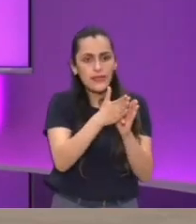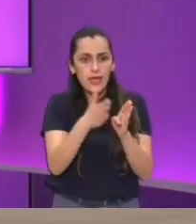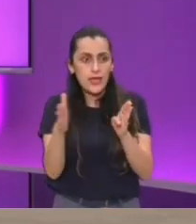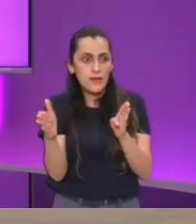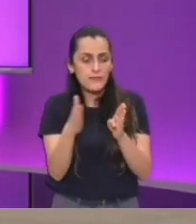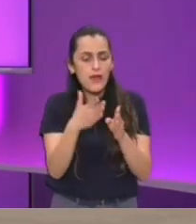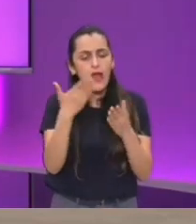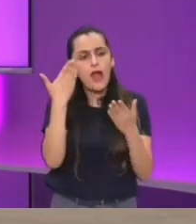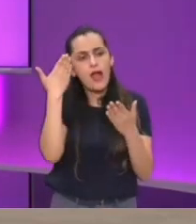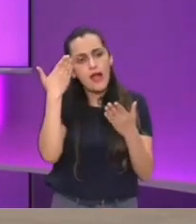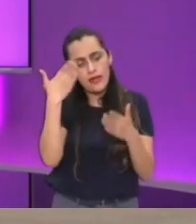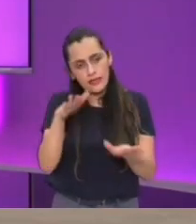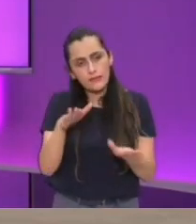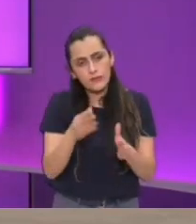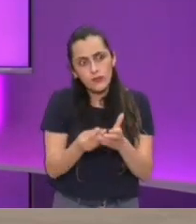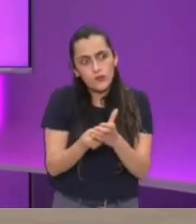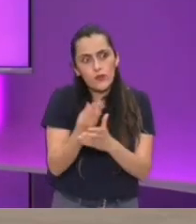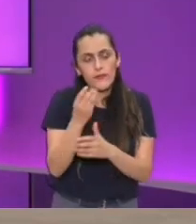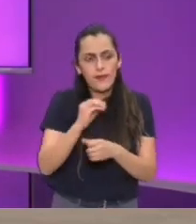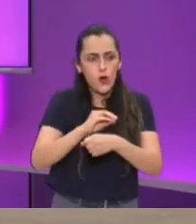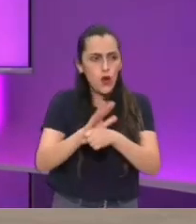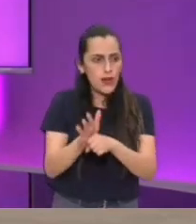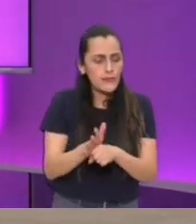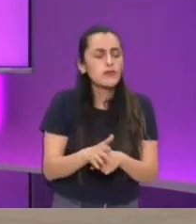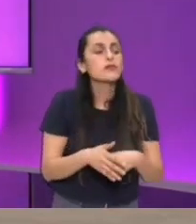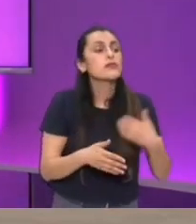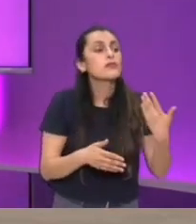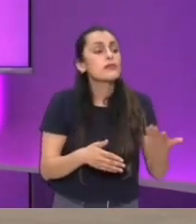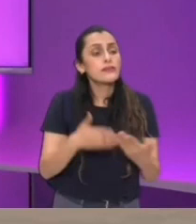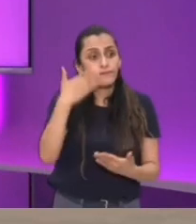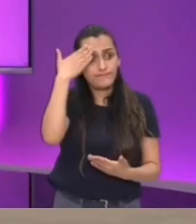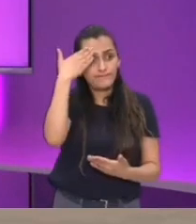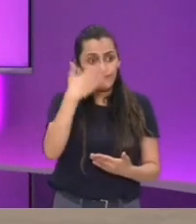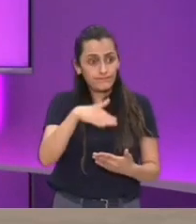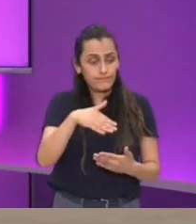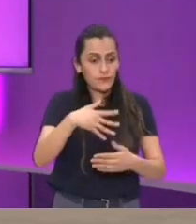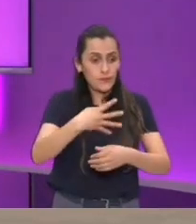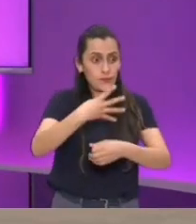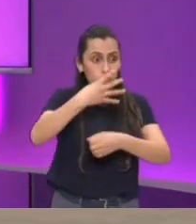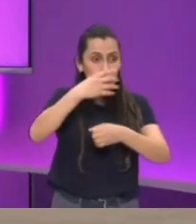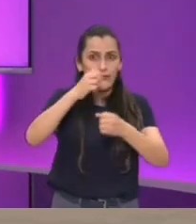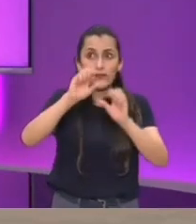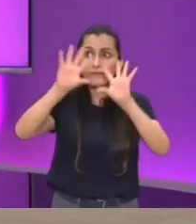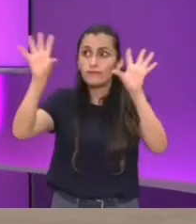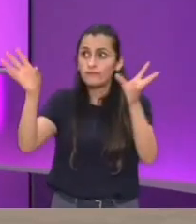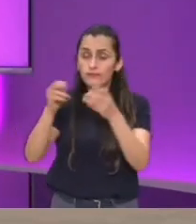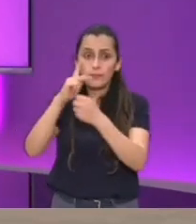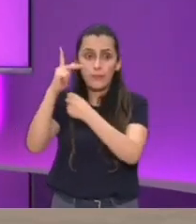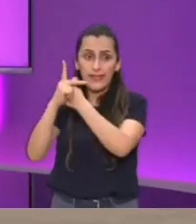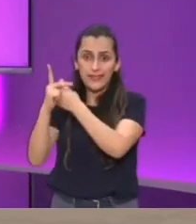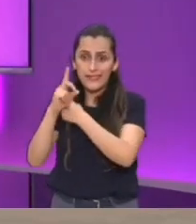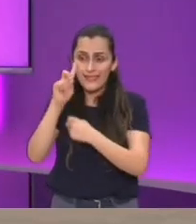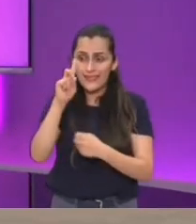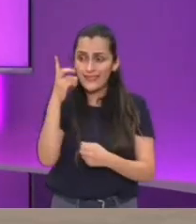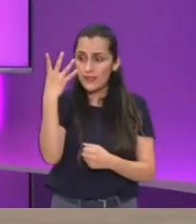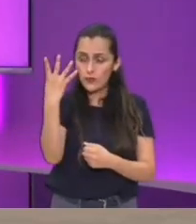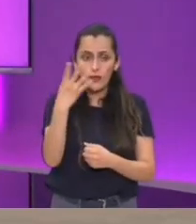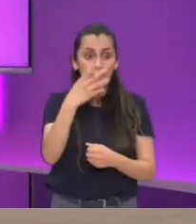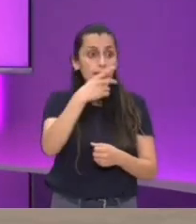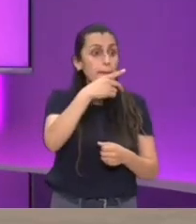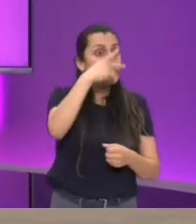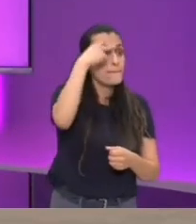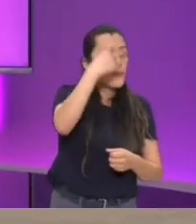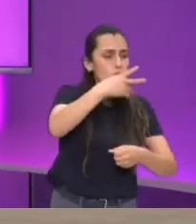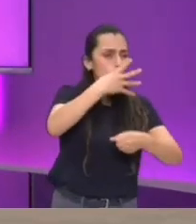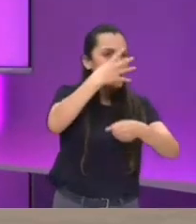nuevo coronavirus. México es el cuarto lugar en exceso de mortalidad de 39 países. Un estudio que hace